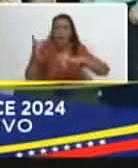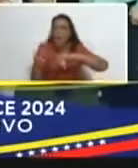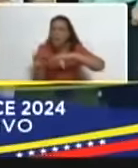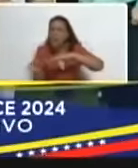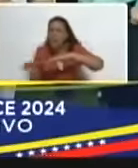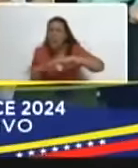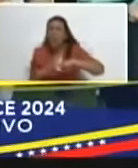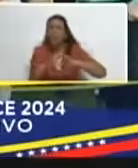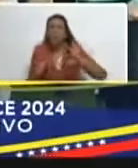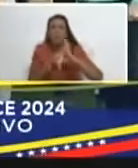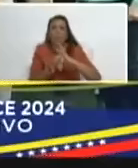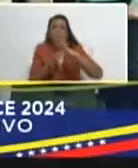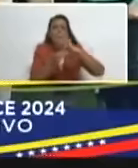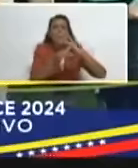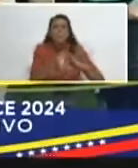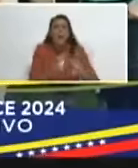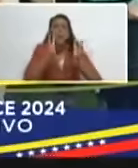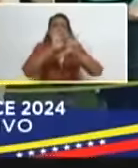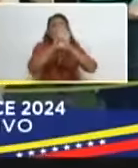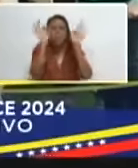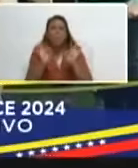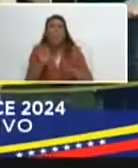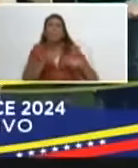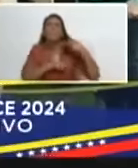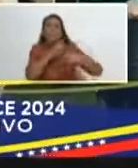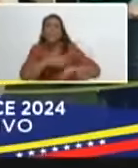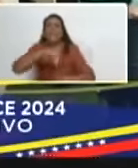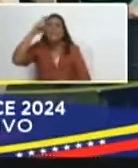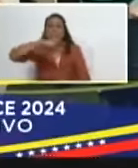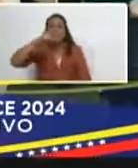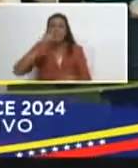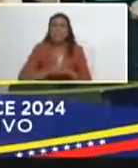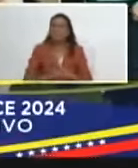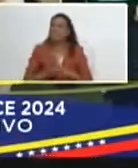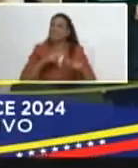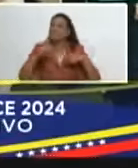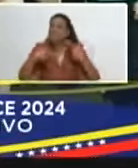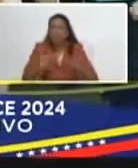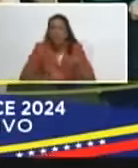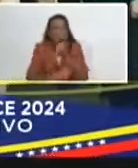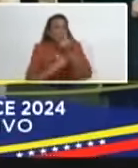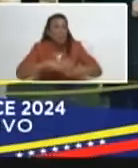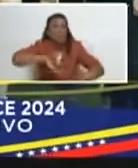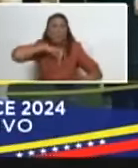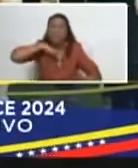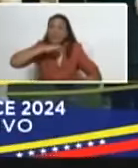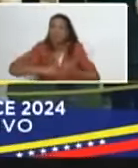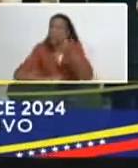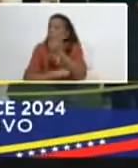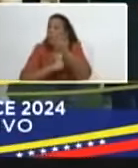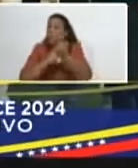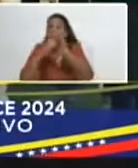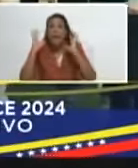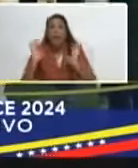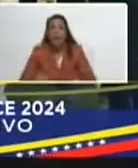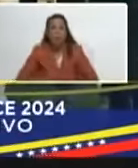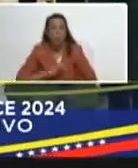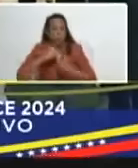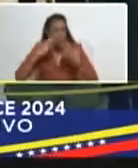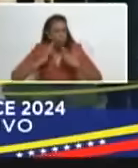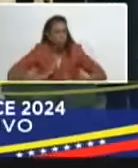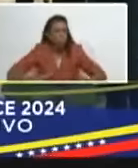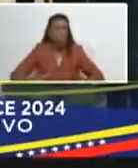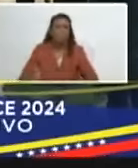se encadenen a un nuevo sistema productivo, totalmente sustentable, sustentado, soberano,